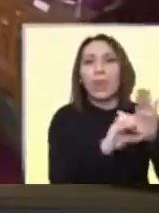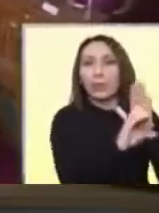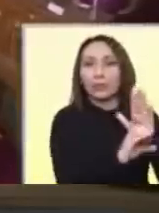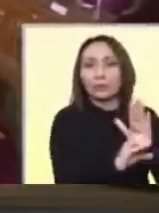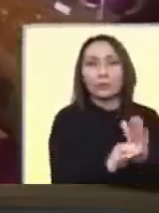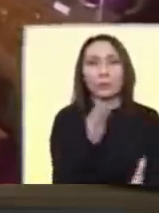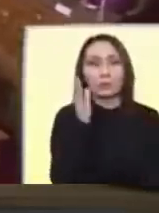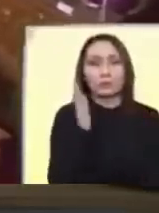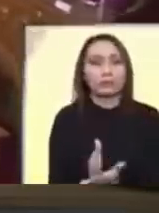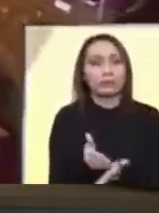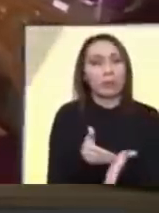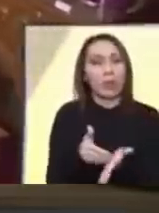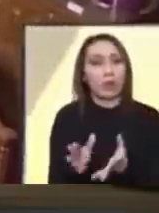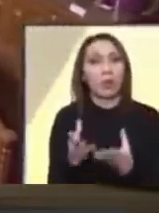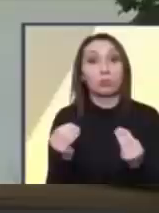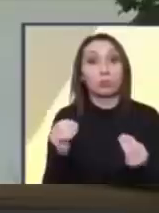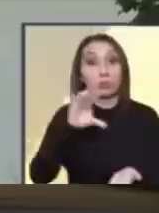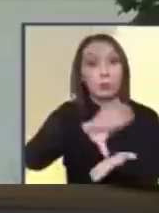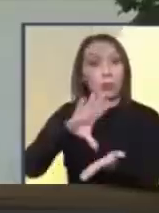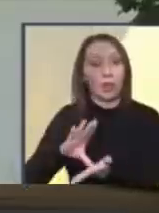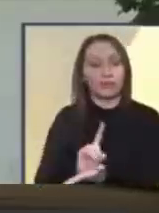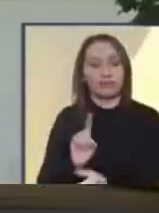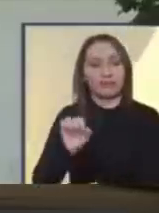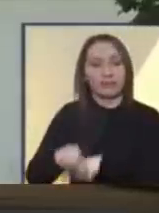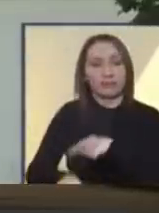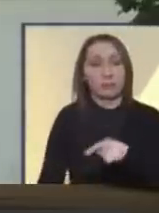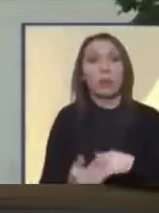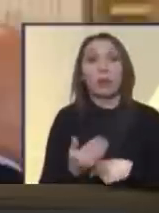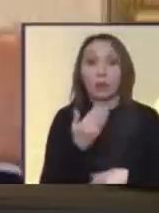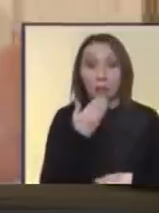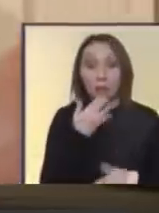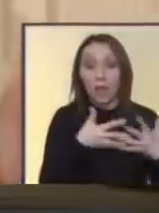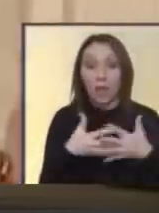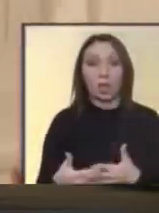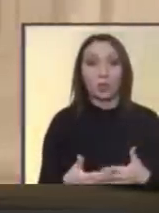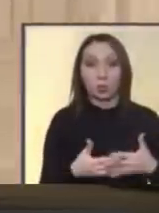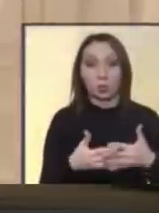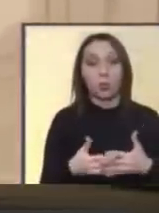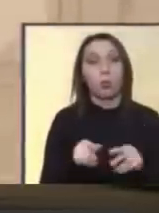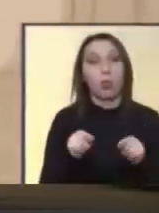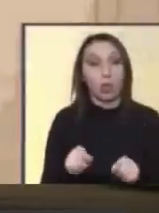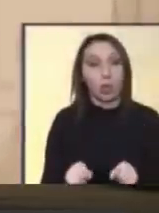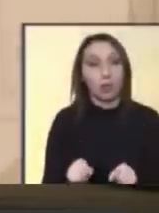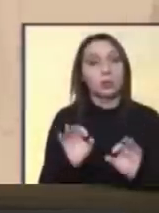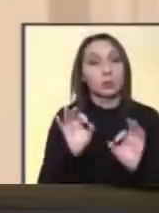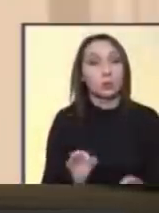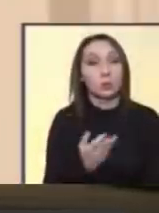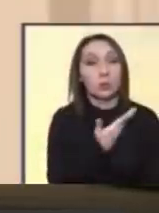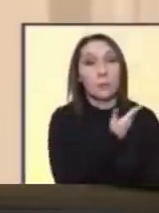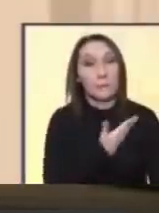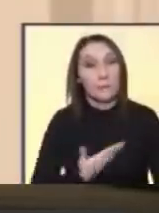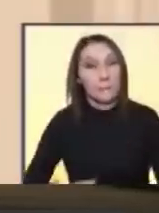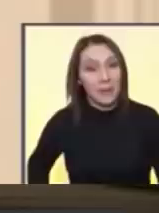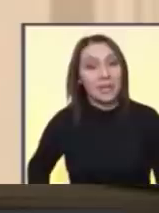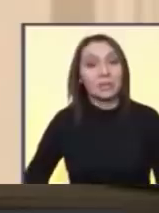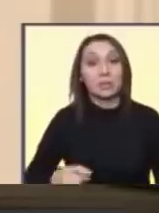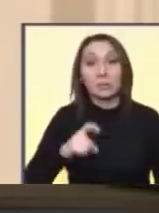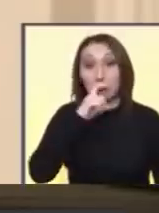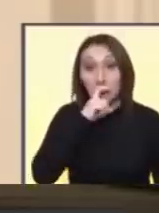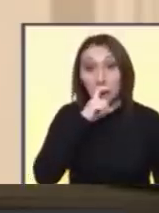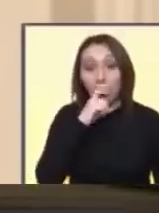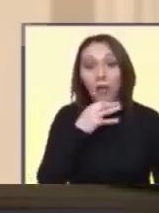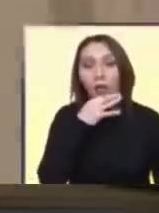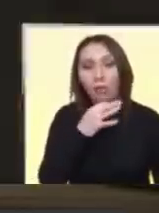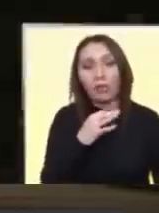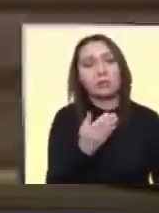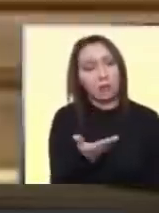del norteamericano ya es personal contra él. Estados Unidos vive una tragedia humanitaria, afirmó sobre el brote. En la misma línea